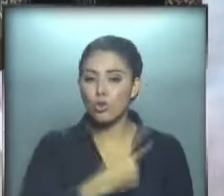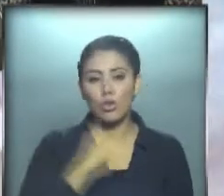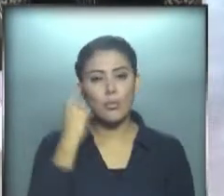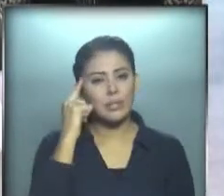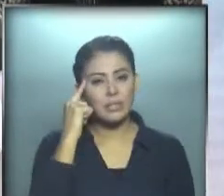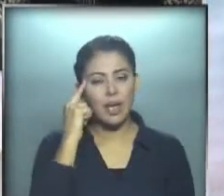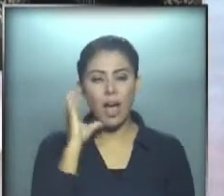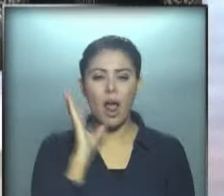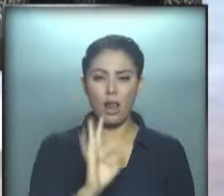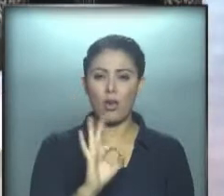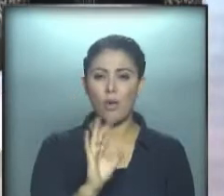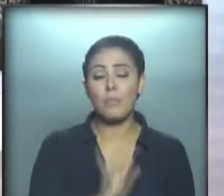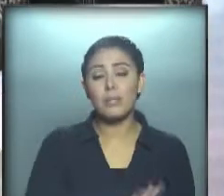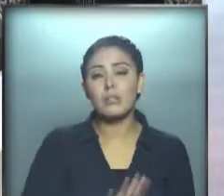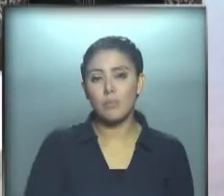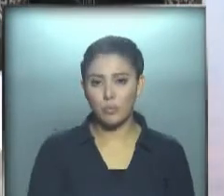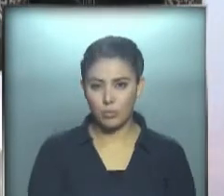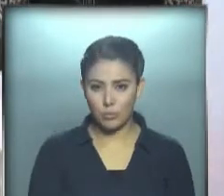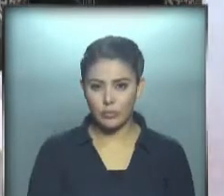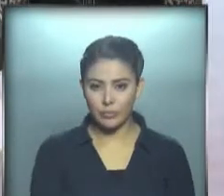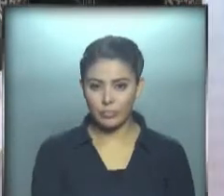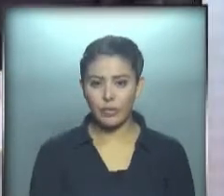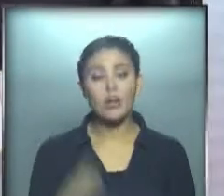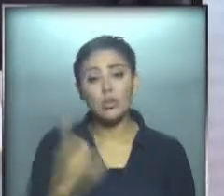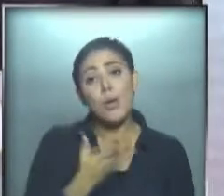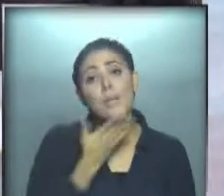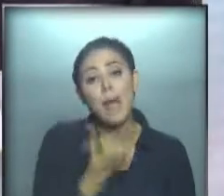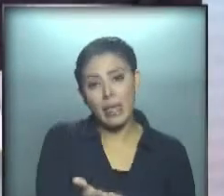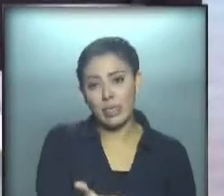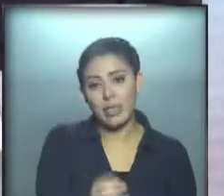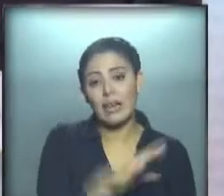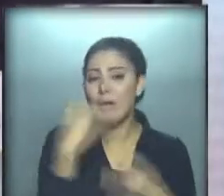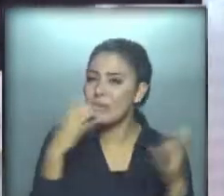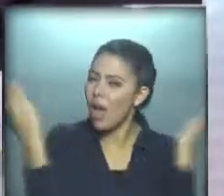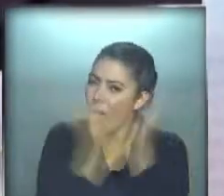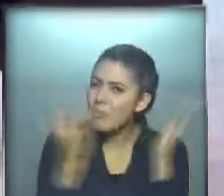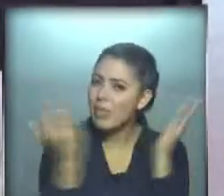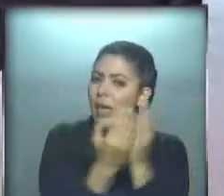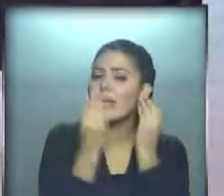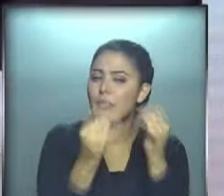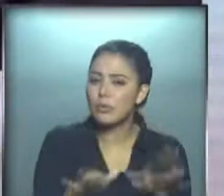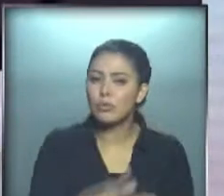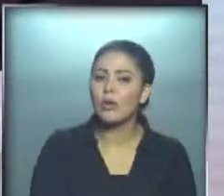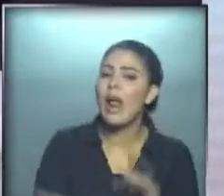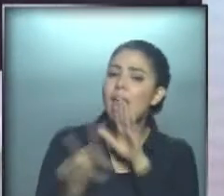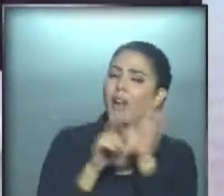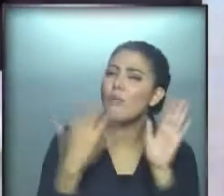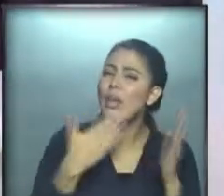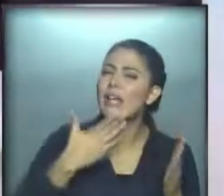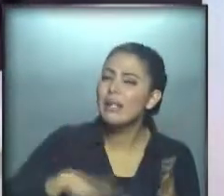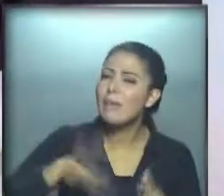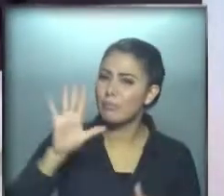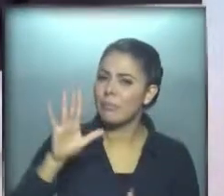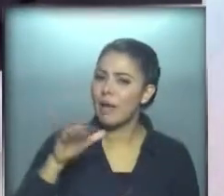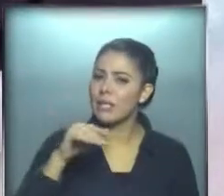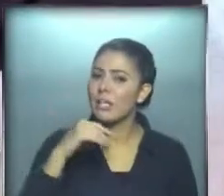es un acto, por lo menos, que pedimos claramente que se investigue qué está sucediendo con este hecho. Legislador, a ver, para entender un poquito, ¿cuál sería